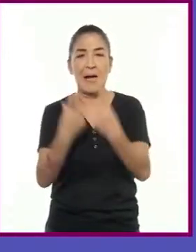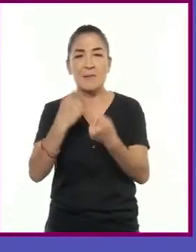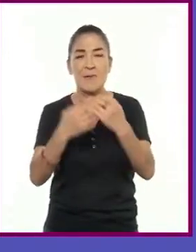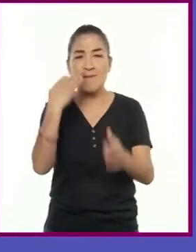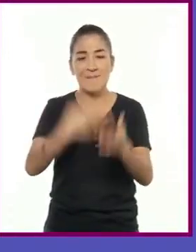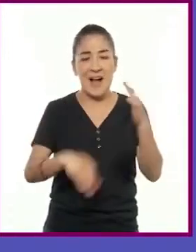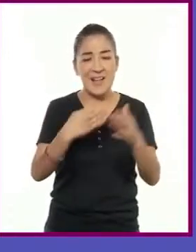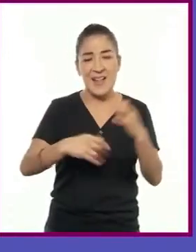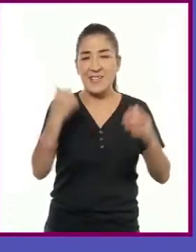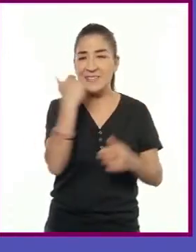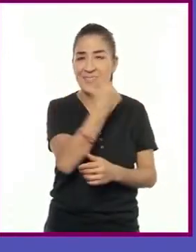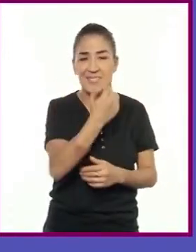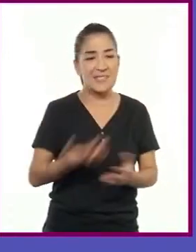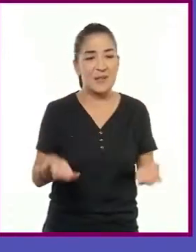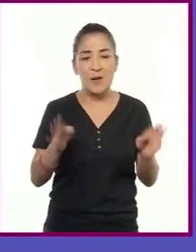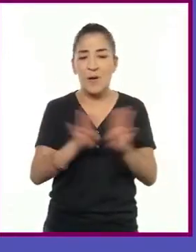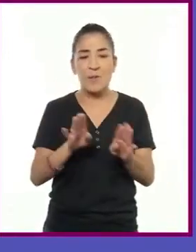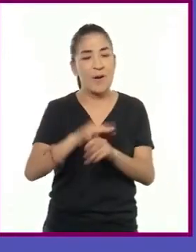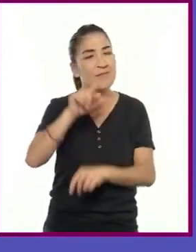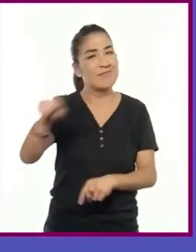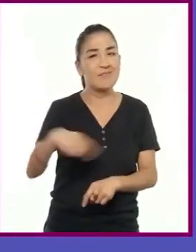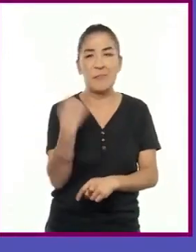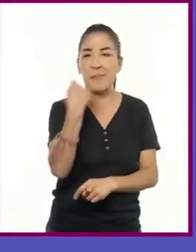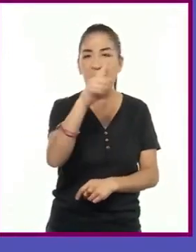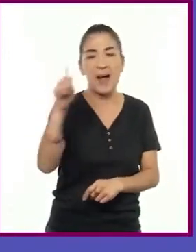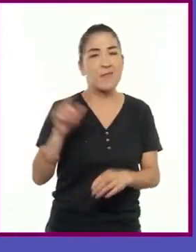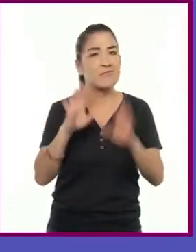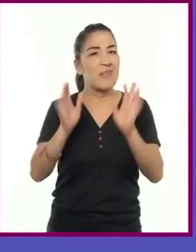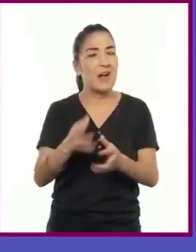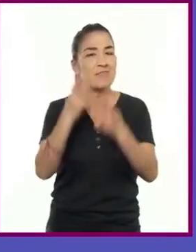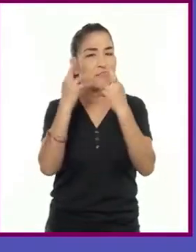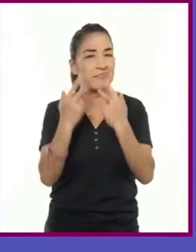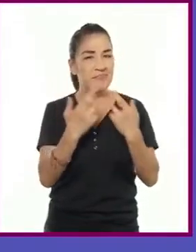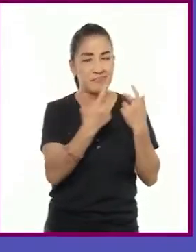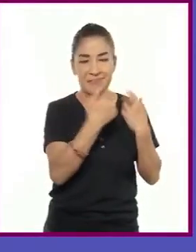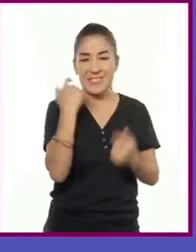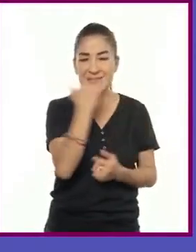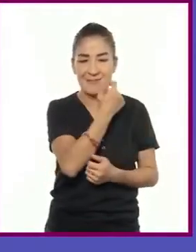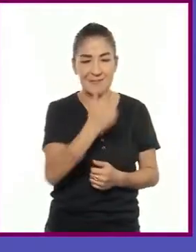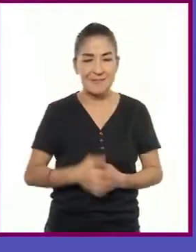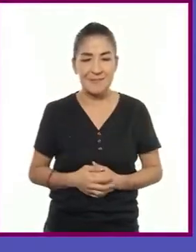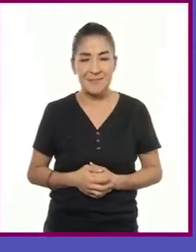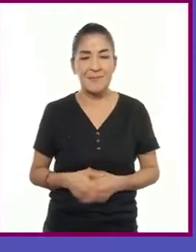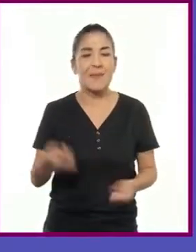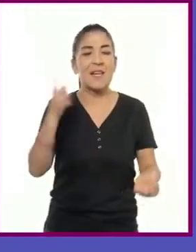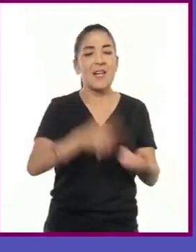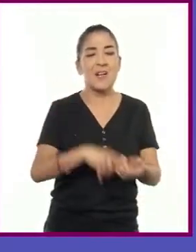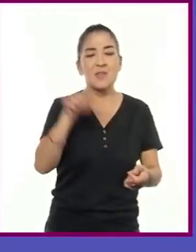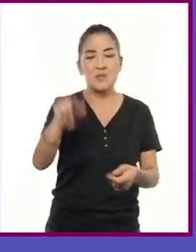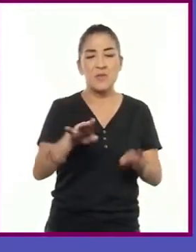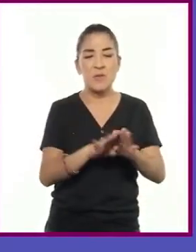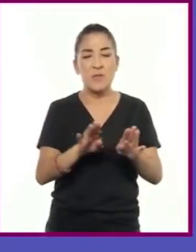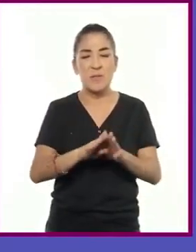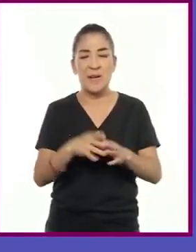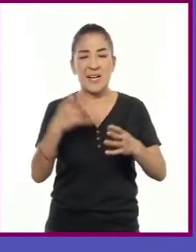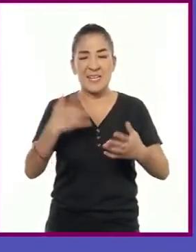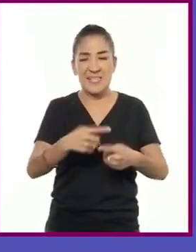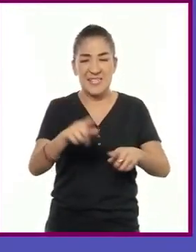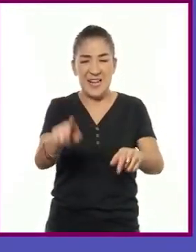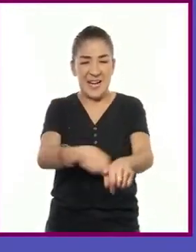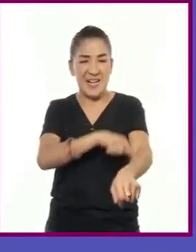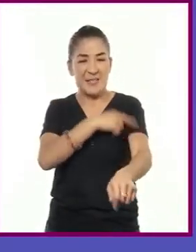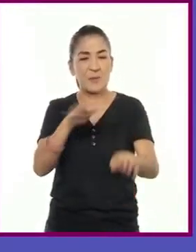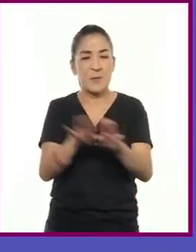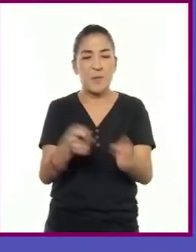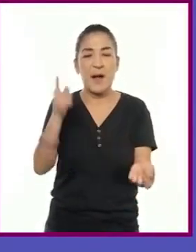que por holgazanes y vagamundos se los habían descerrado. El gaznate largo como de avestruz, con una nuez tan